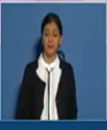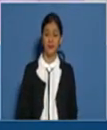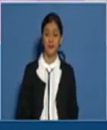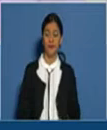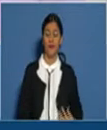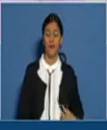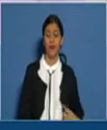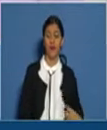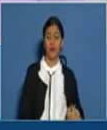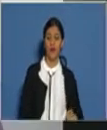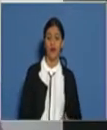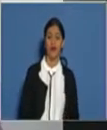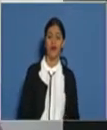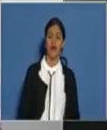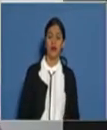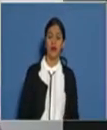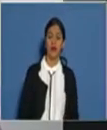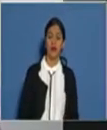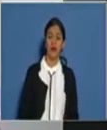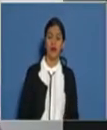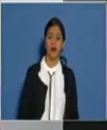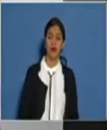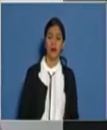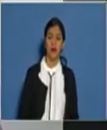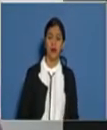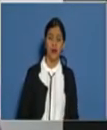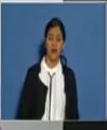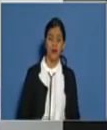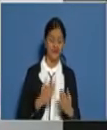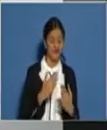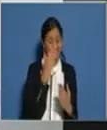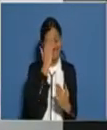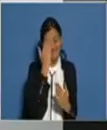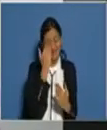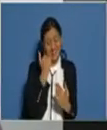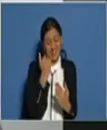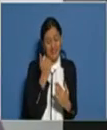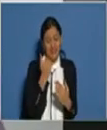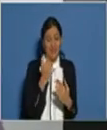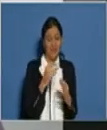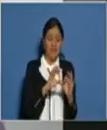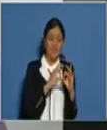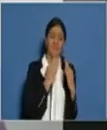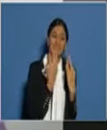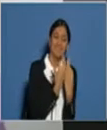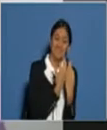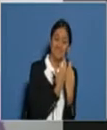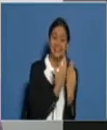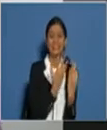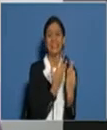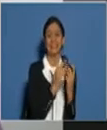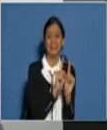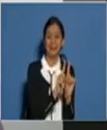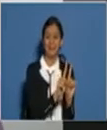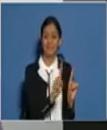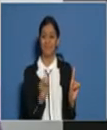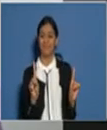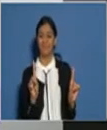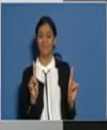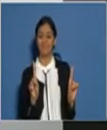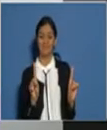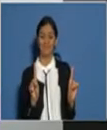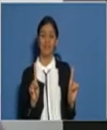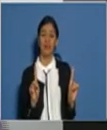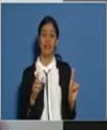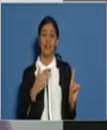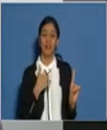Prácticamente hemos estado la mayor parte, muchos, pues, aislados de nuestras familias. Por ejemplo, en mi caso particular, yo desde el